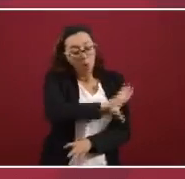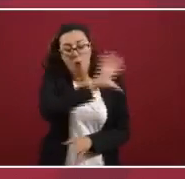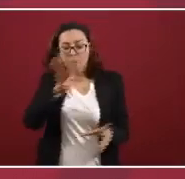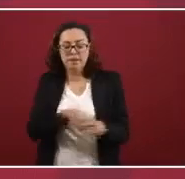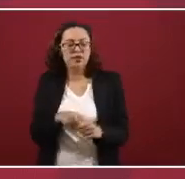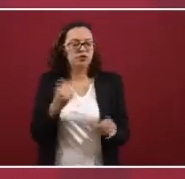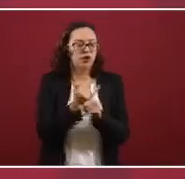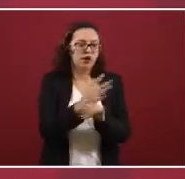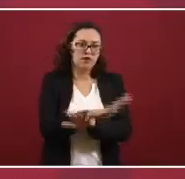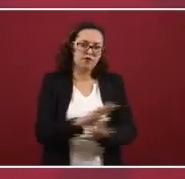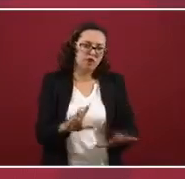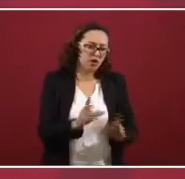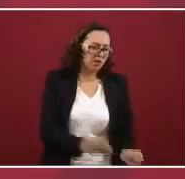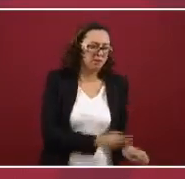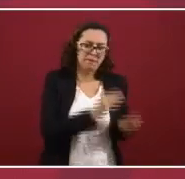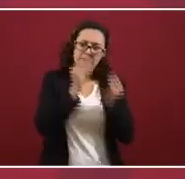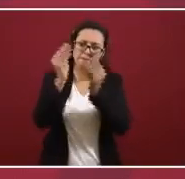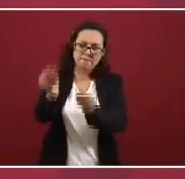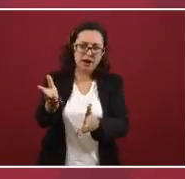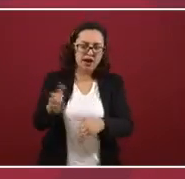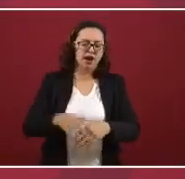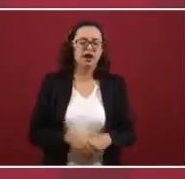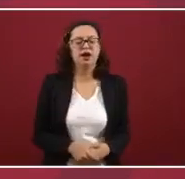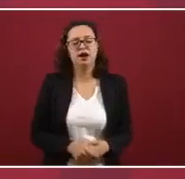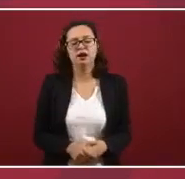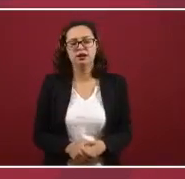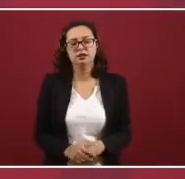que cualquier solicitud